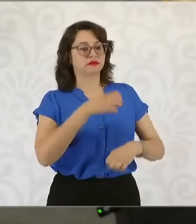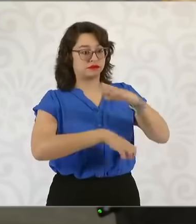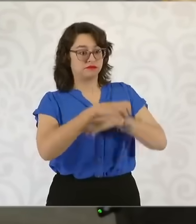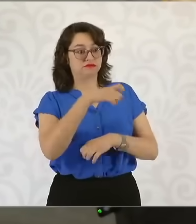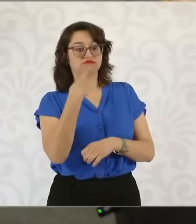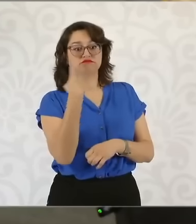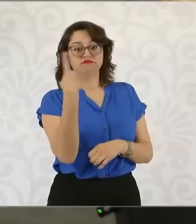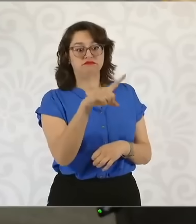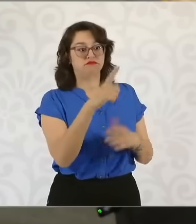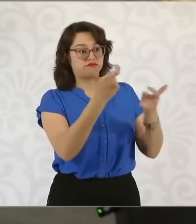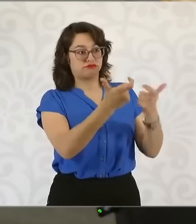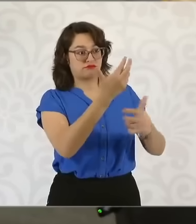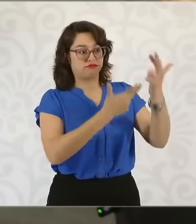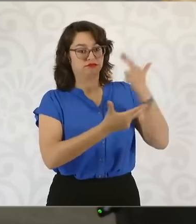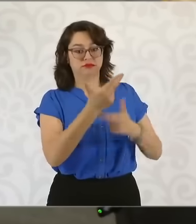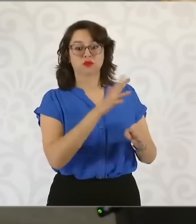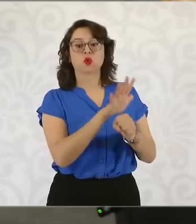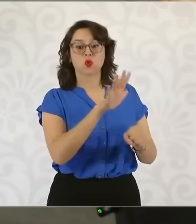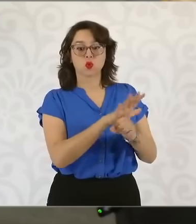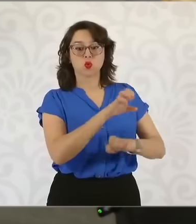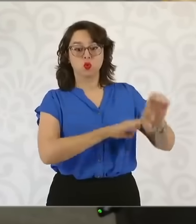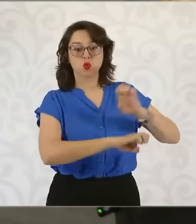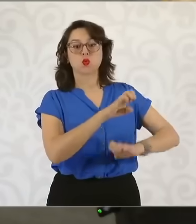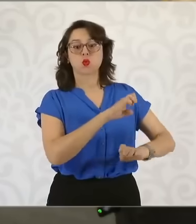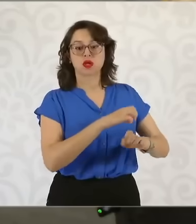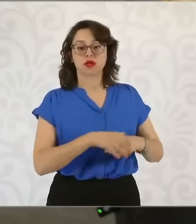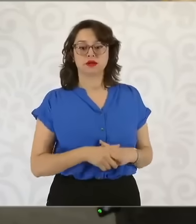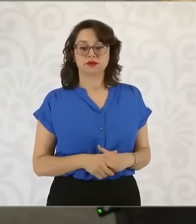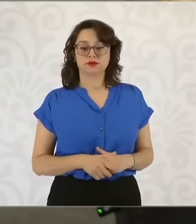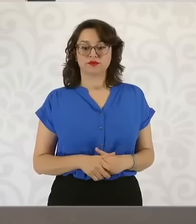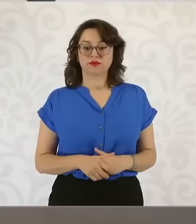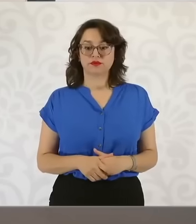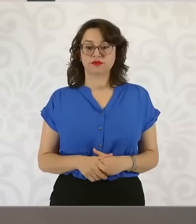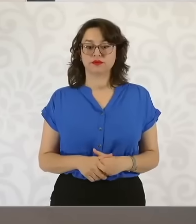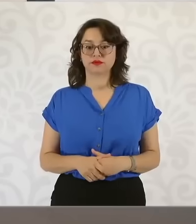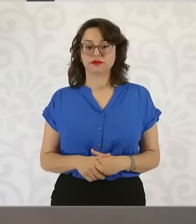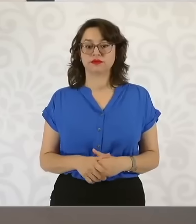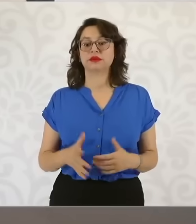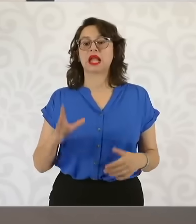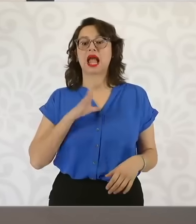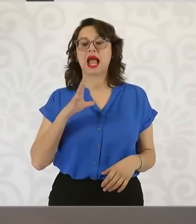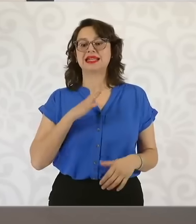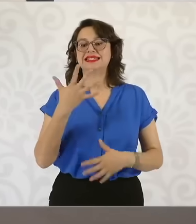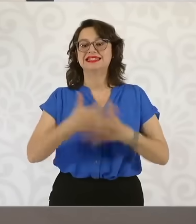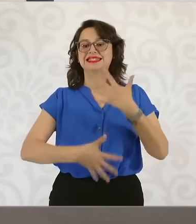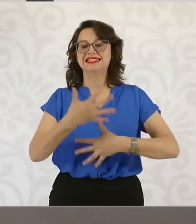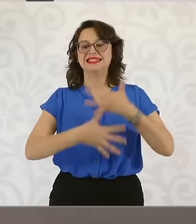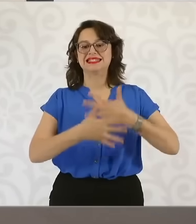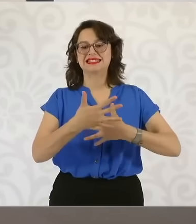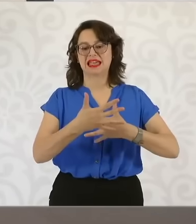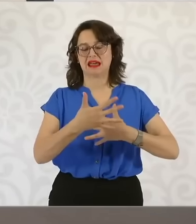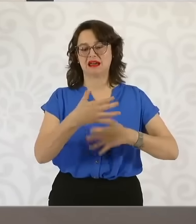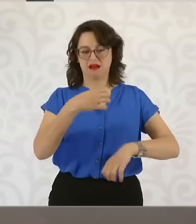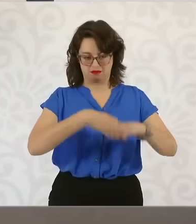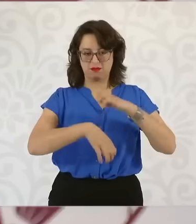estarían gestionando estos recursos que está usted buscando volver a? Nosotros tenemos una lista de 15 empresas que fueron utilizadas